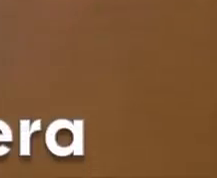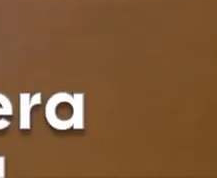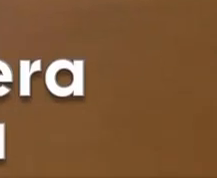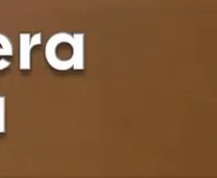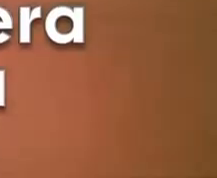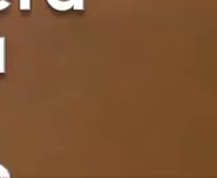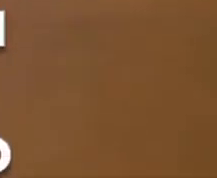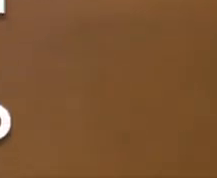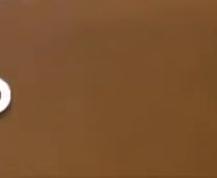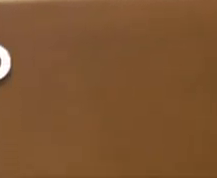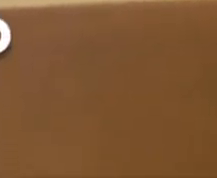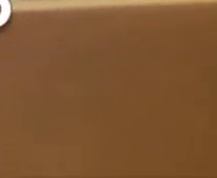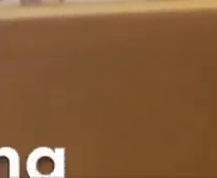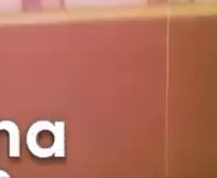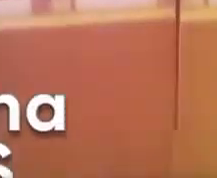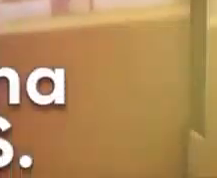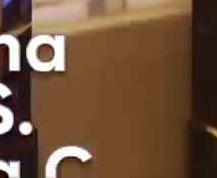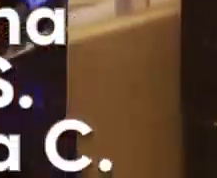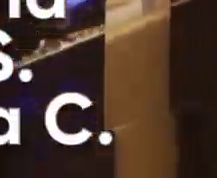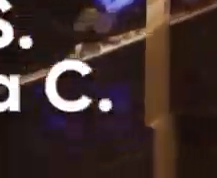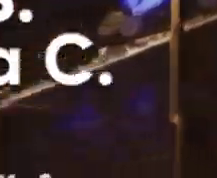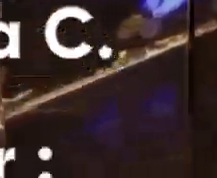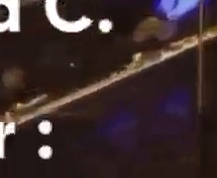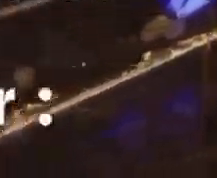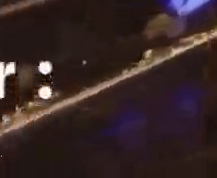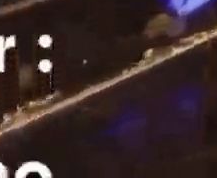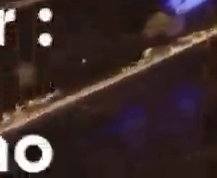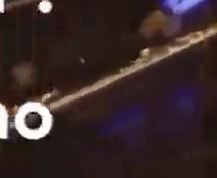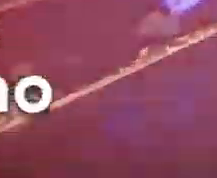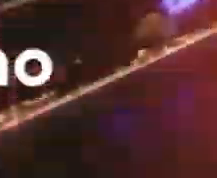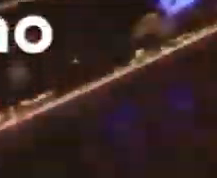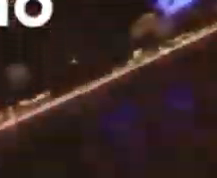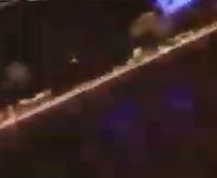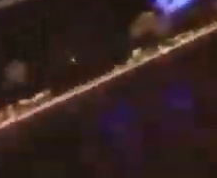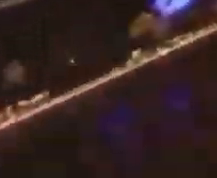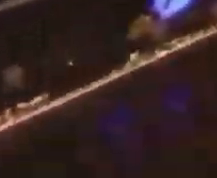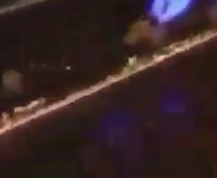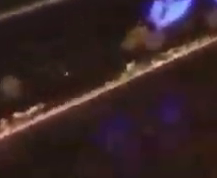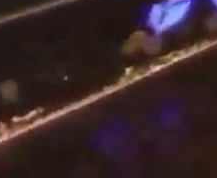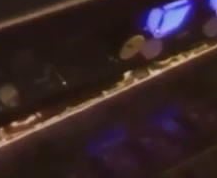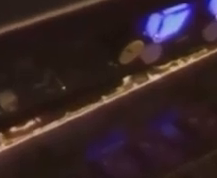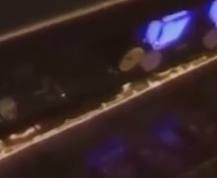dar concluida esta edición. Se despide de ustedes, Lidia Coto, hasta la próxima.